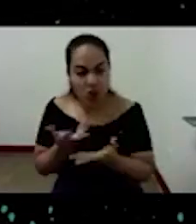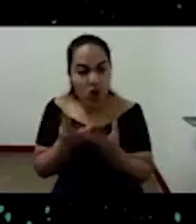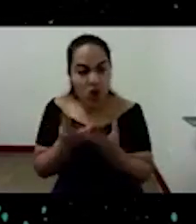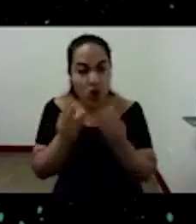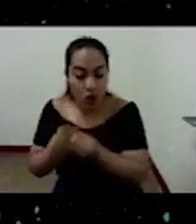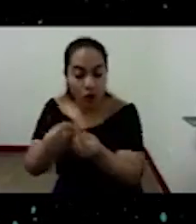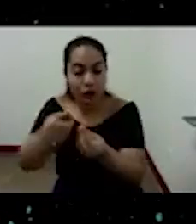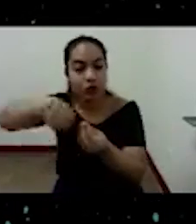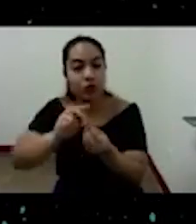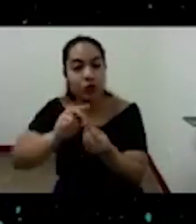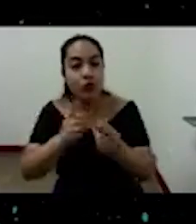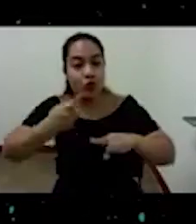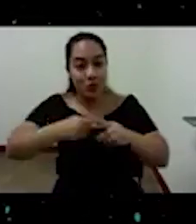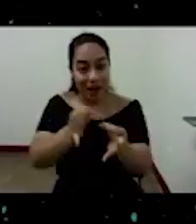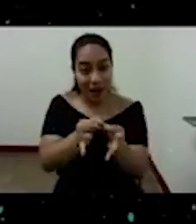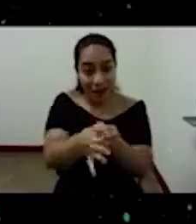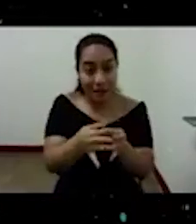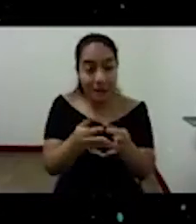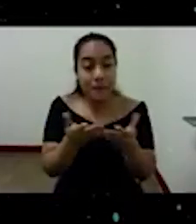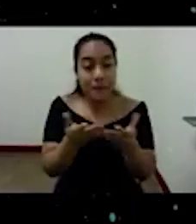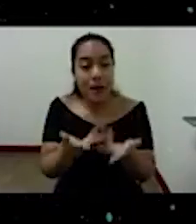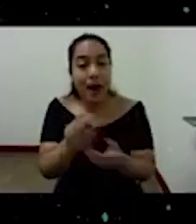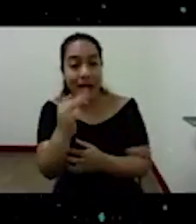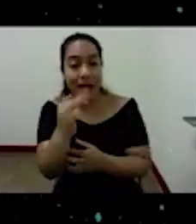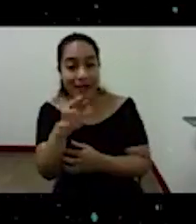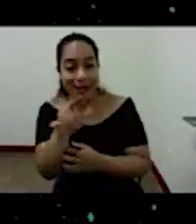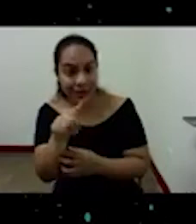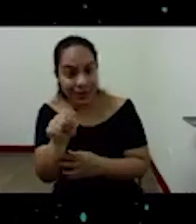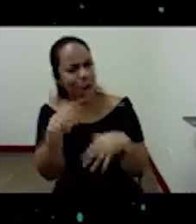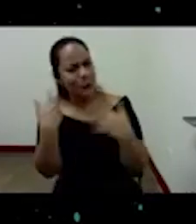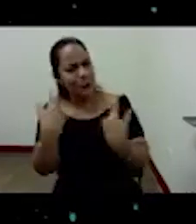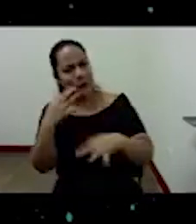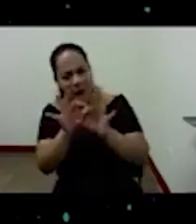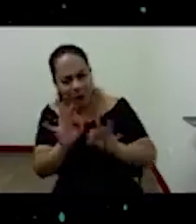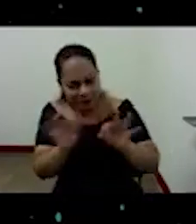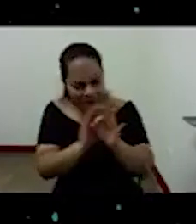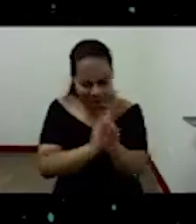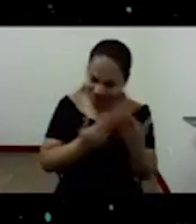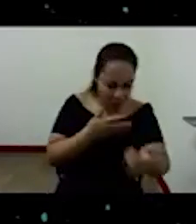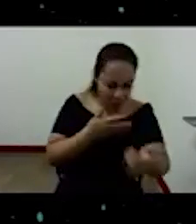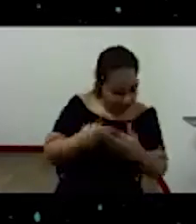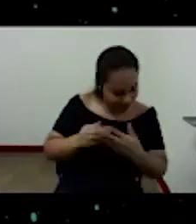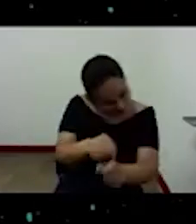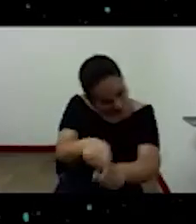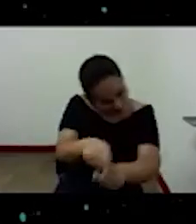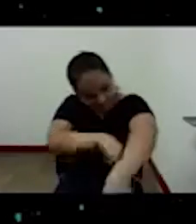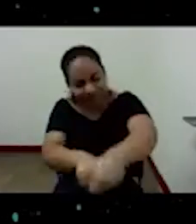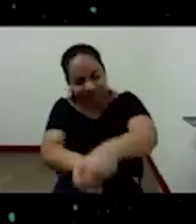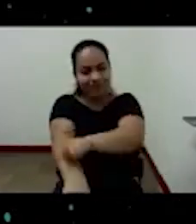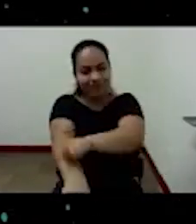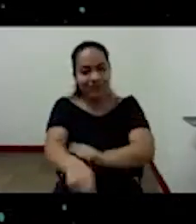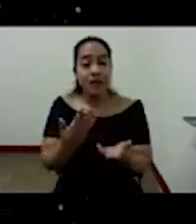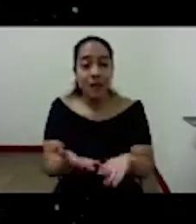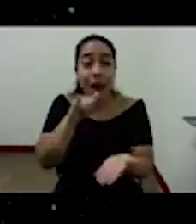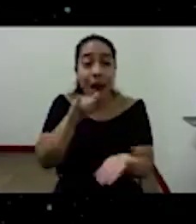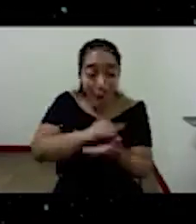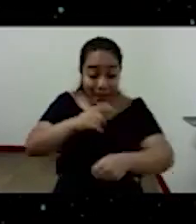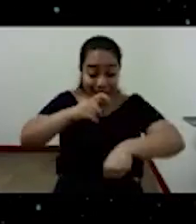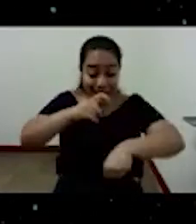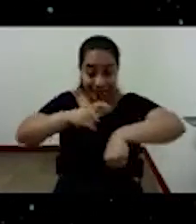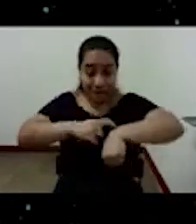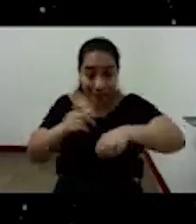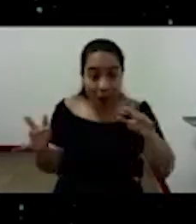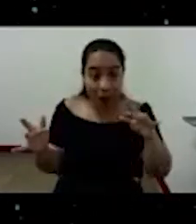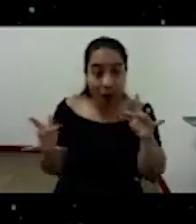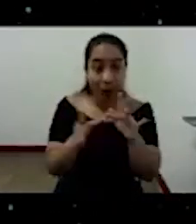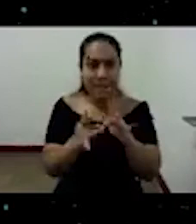sin embargo al omnipotente Dios a emprender la fuga. Y este, como en el tiempo que huía